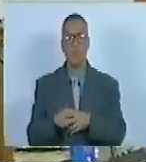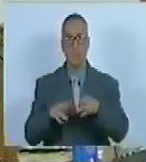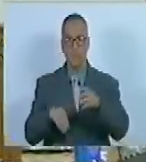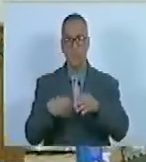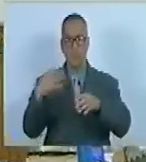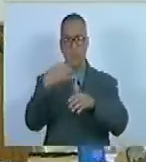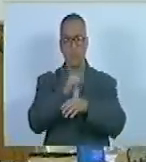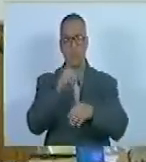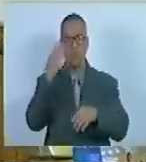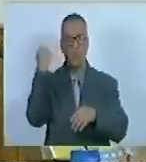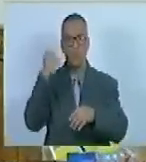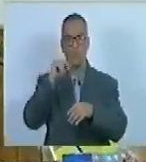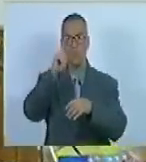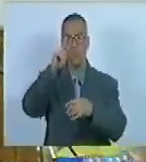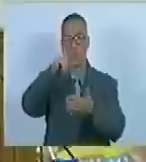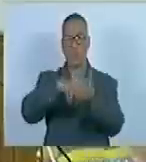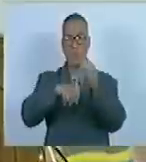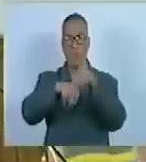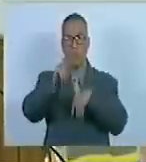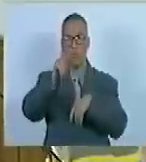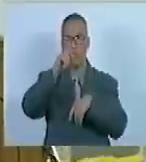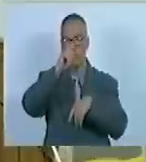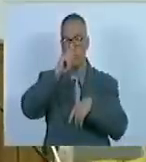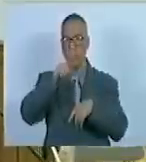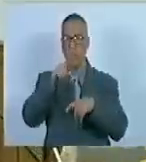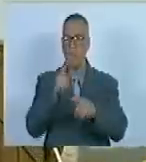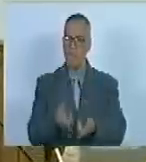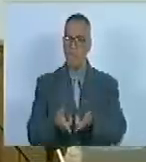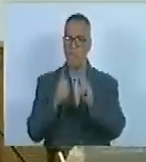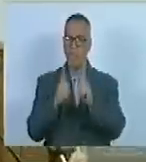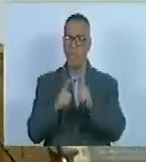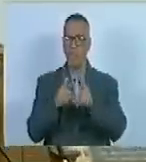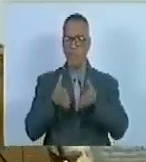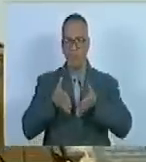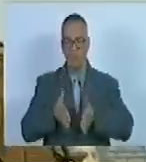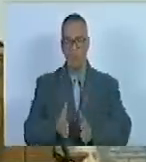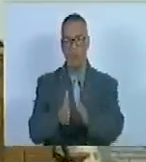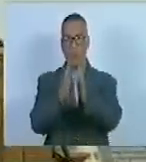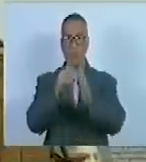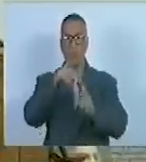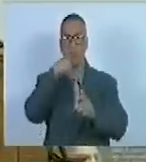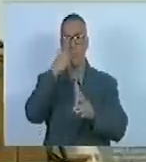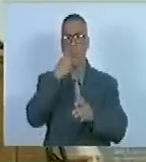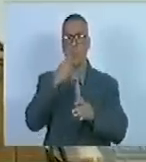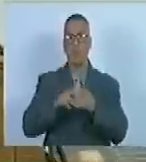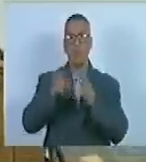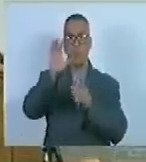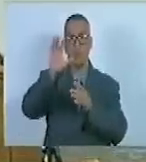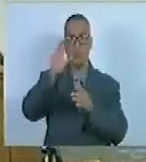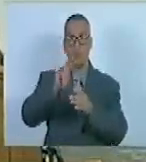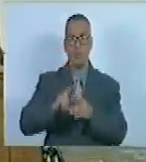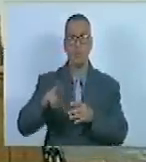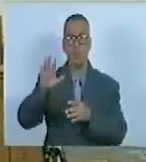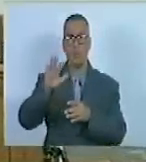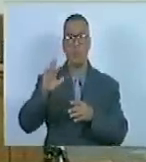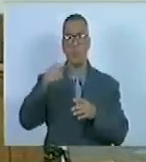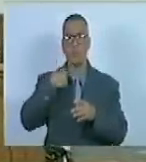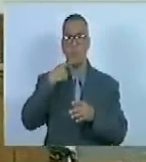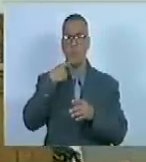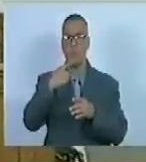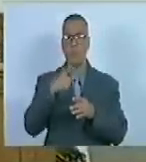conseguida hace 212 años permitió el nacimiento político de la patria, como lo